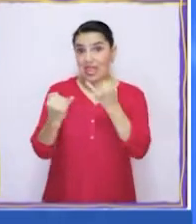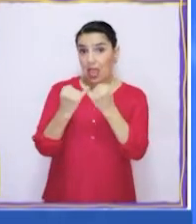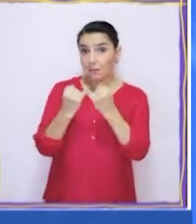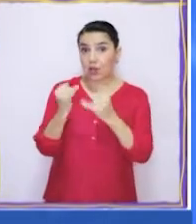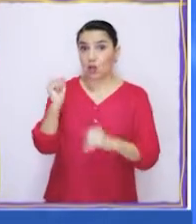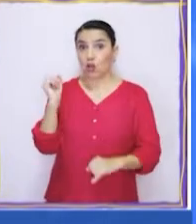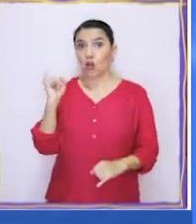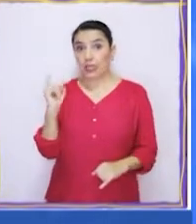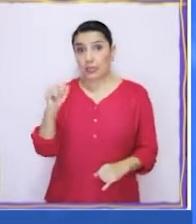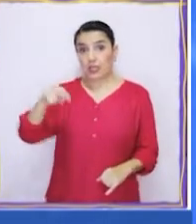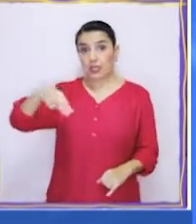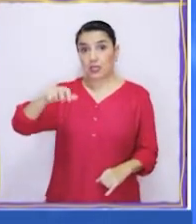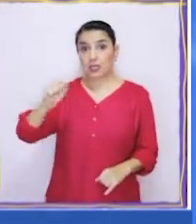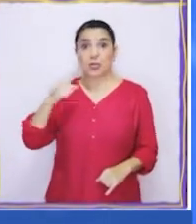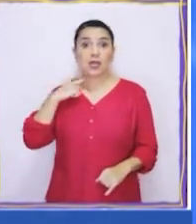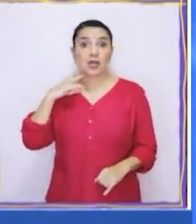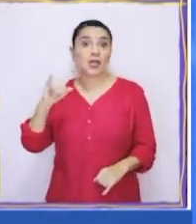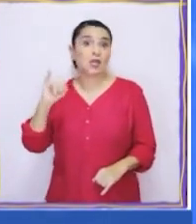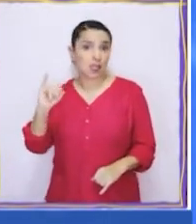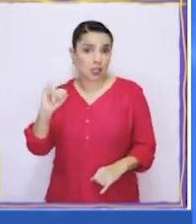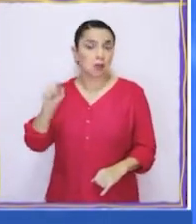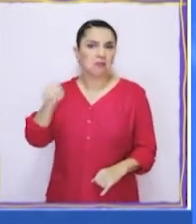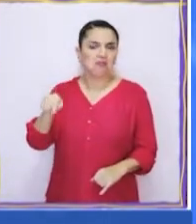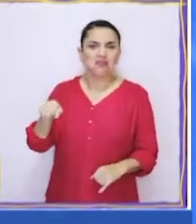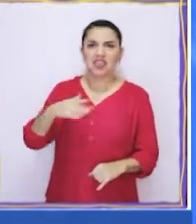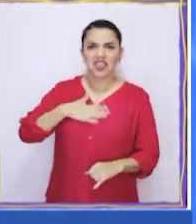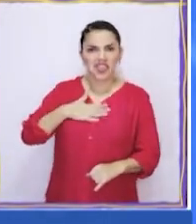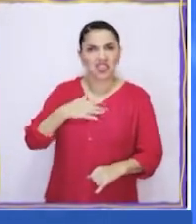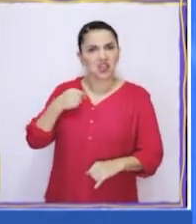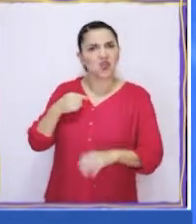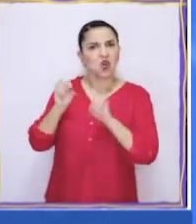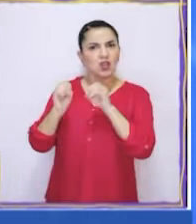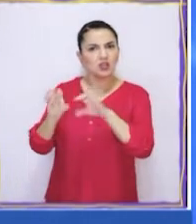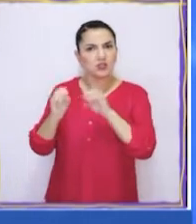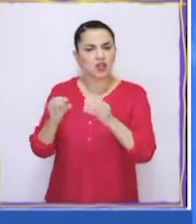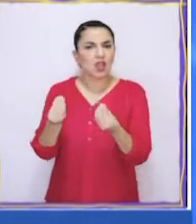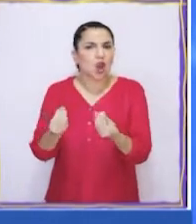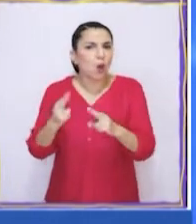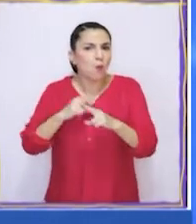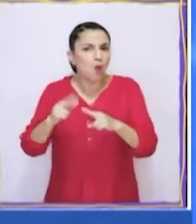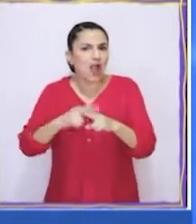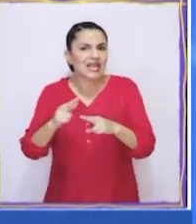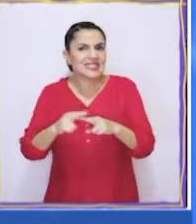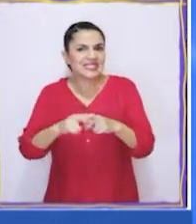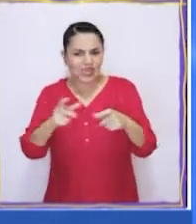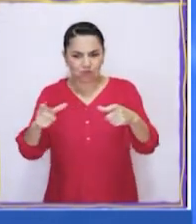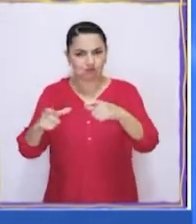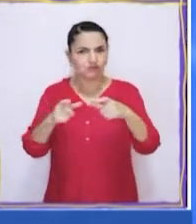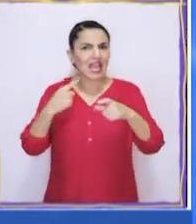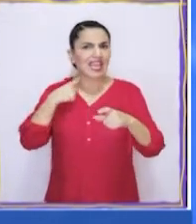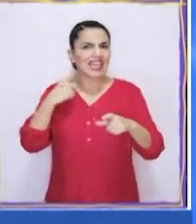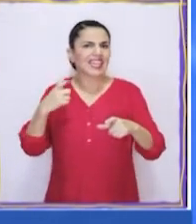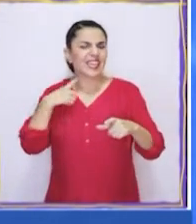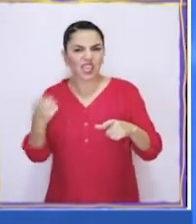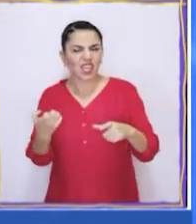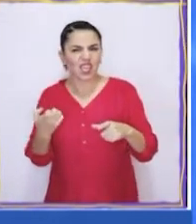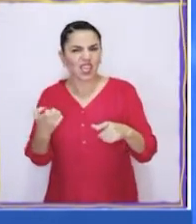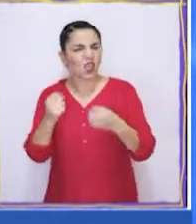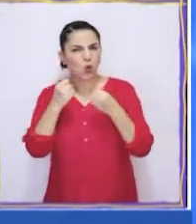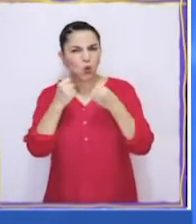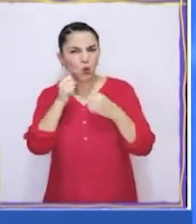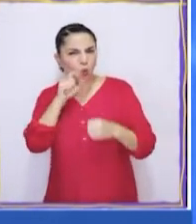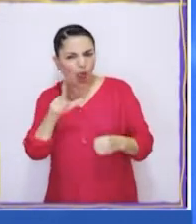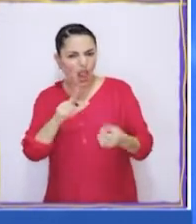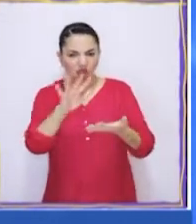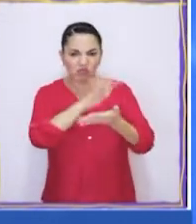amigo iñaki me está pidiendo que le enseñe cómo hacer un pie qué qué tipo de texto nos enseña